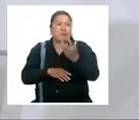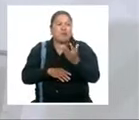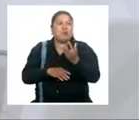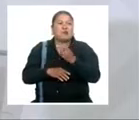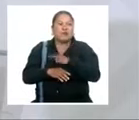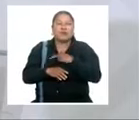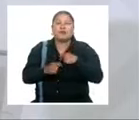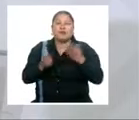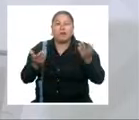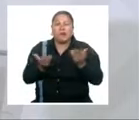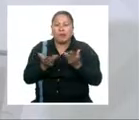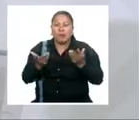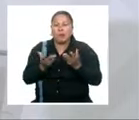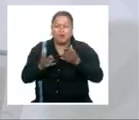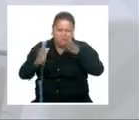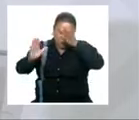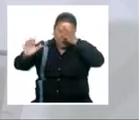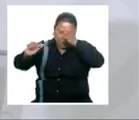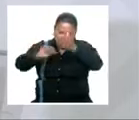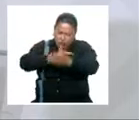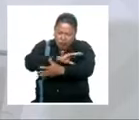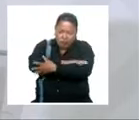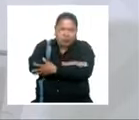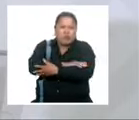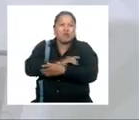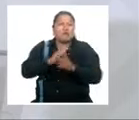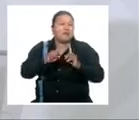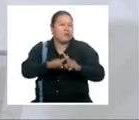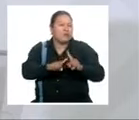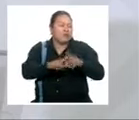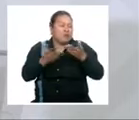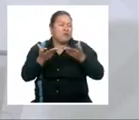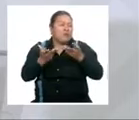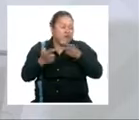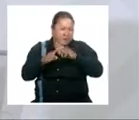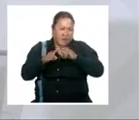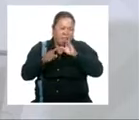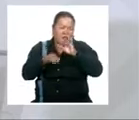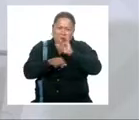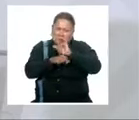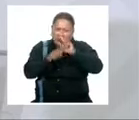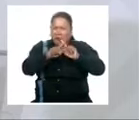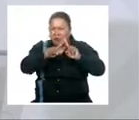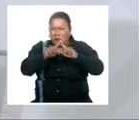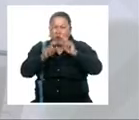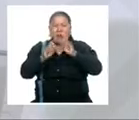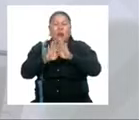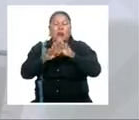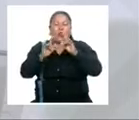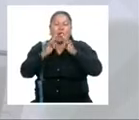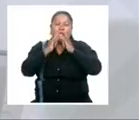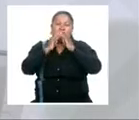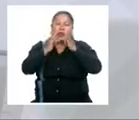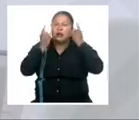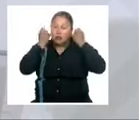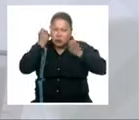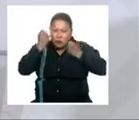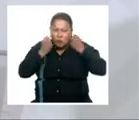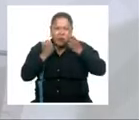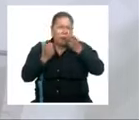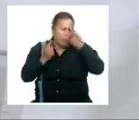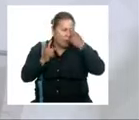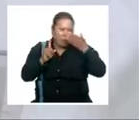vamos a hacer algunos convenios con algunos desarrolladores justamente en el marco del tianguis turístico, esto con el